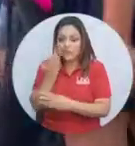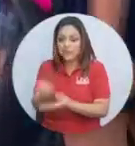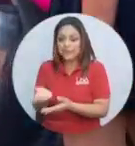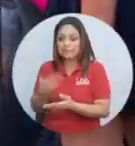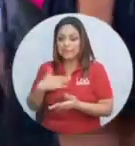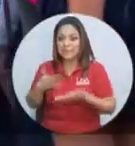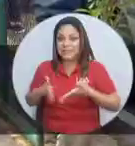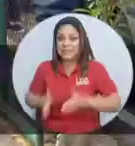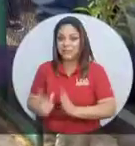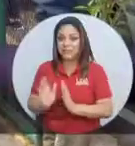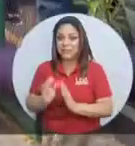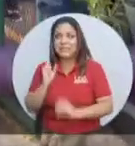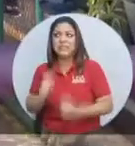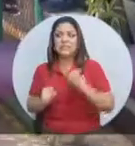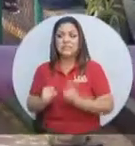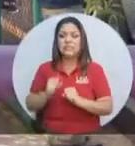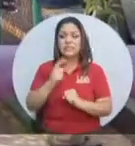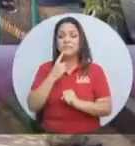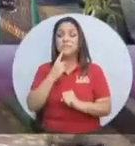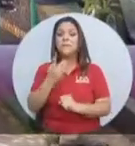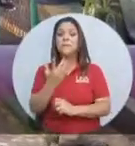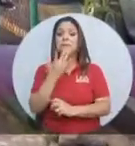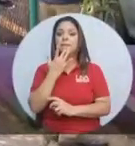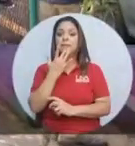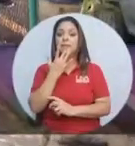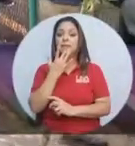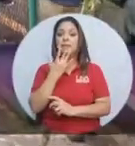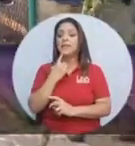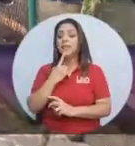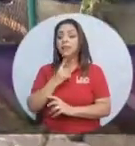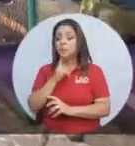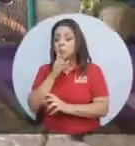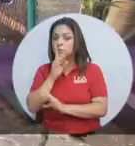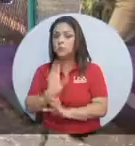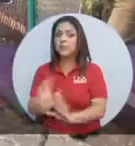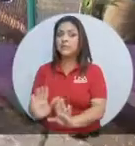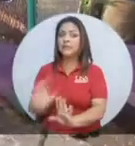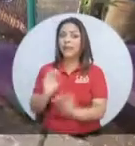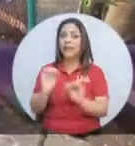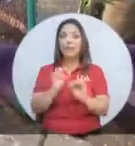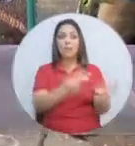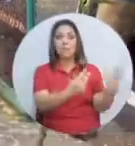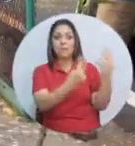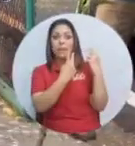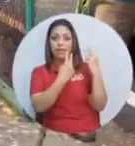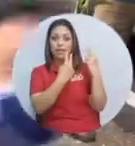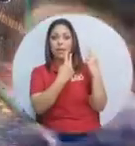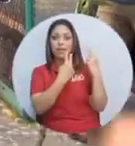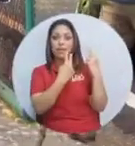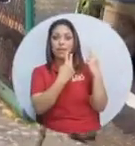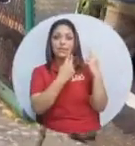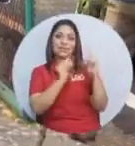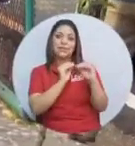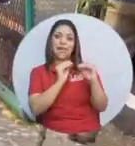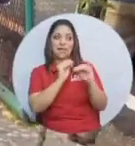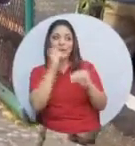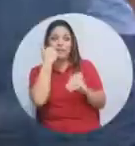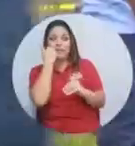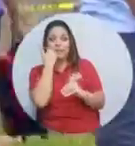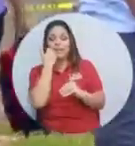para el padre o madre, y entonces prefiere que no lo vean, que no le digan nada, porque además pobrecito, vea tal. Ese chiquillo, esa chiquilla se